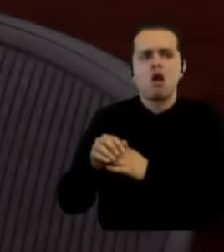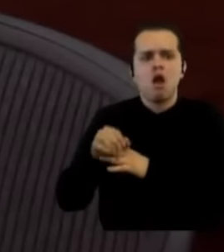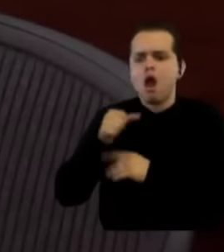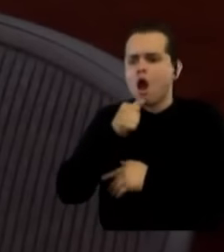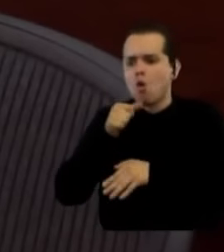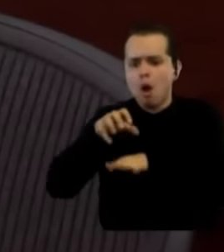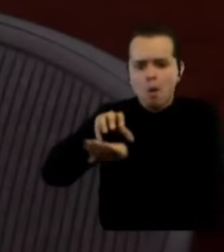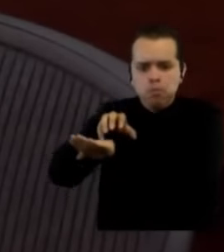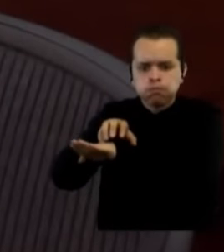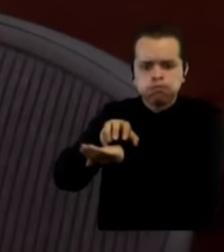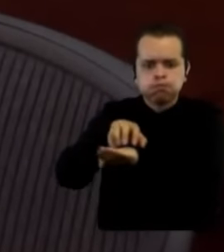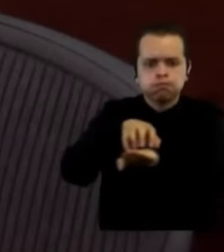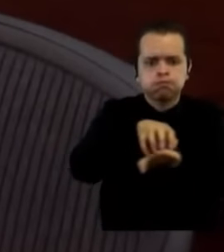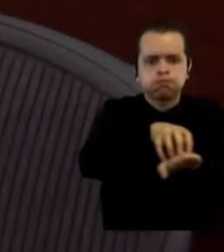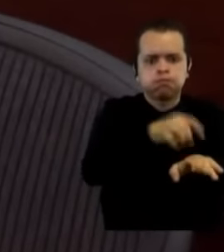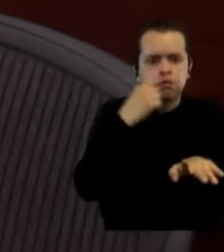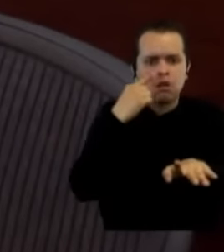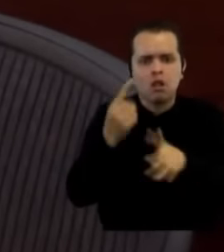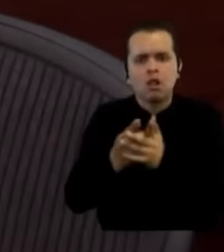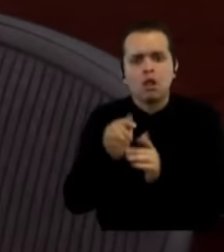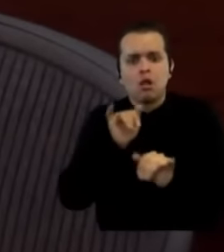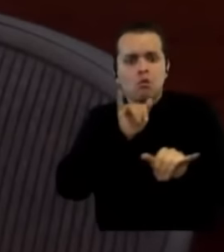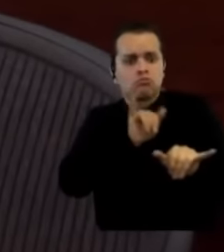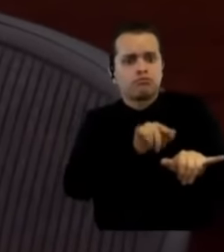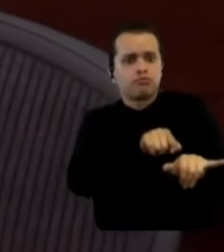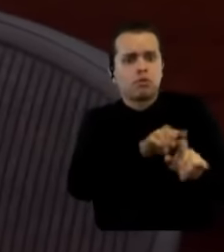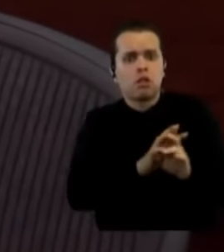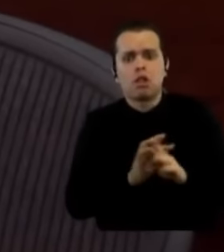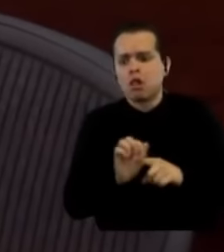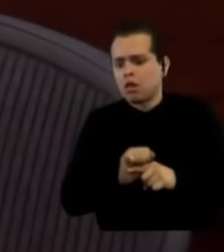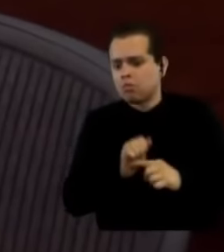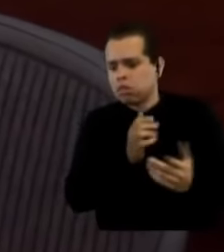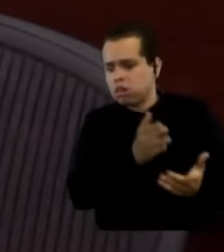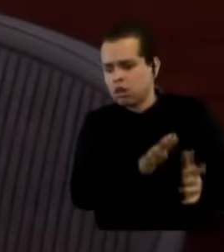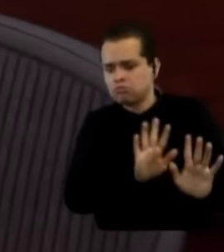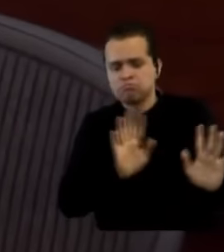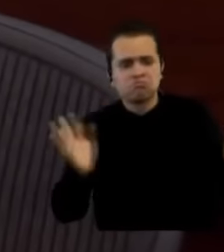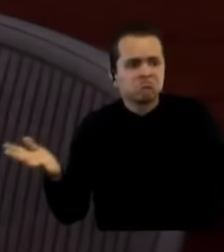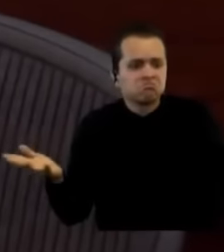carrotanques que quedaron prácticamente